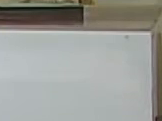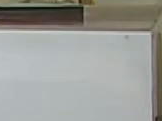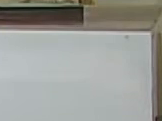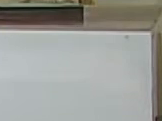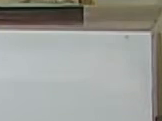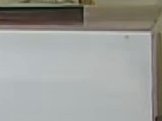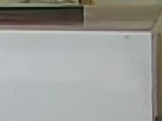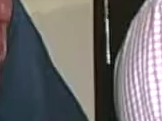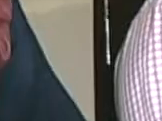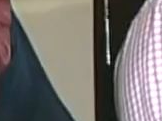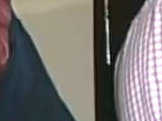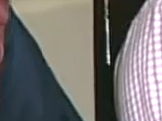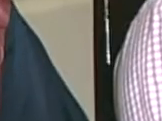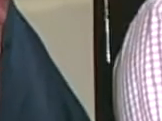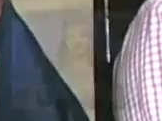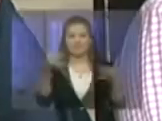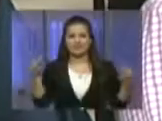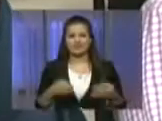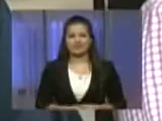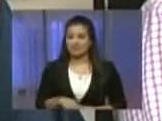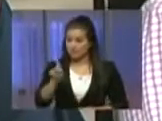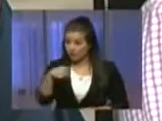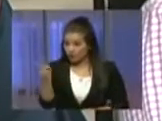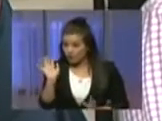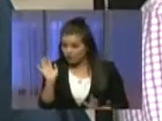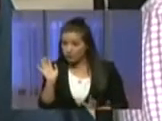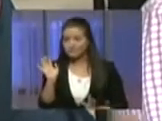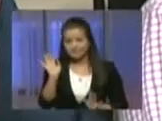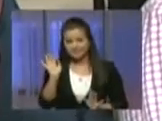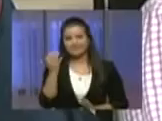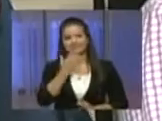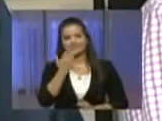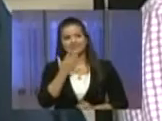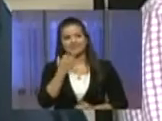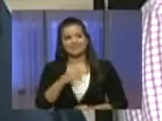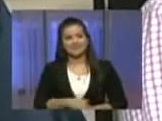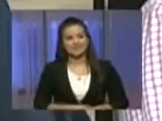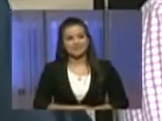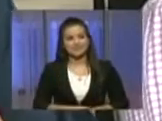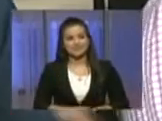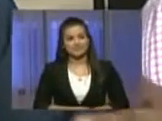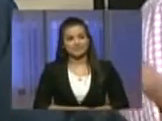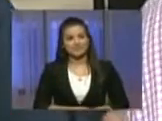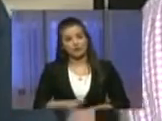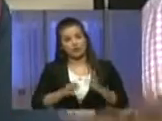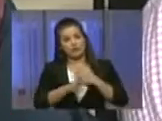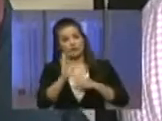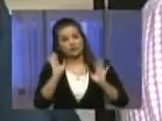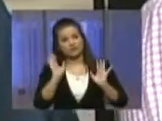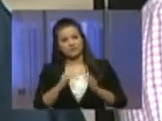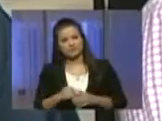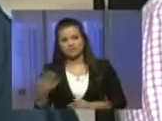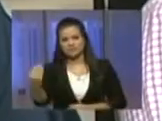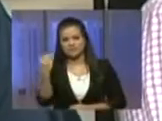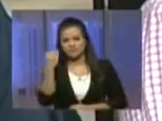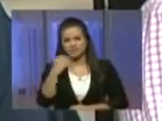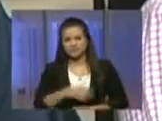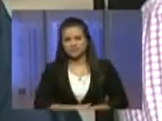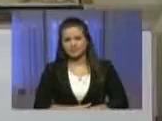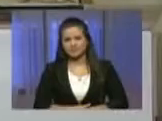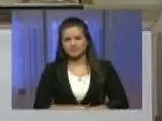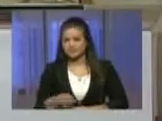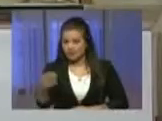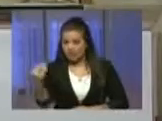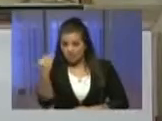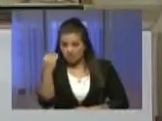verdad miso Así es claro exactamente